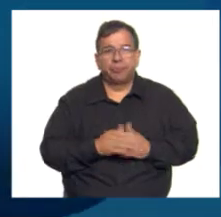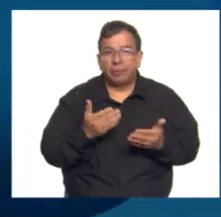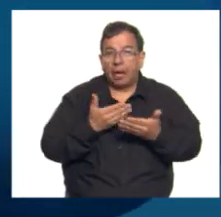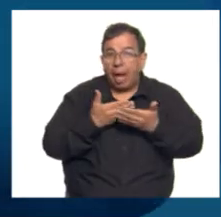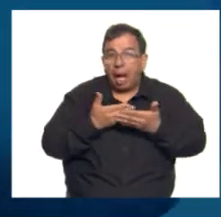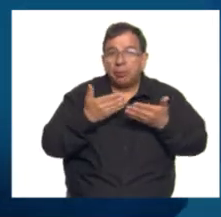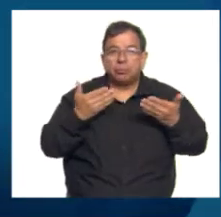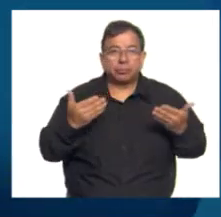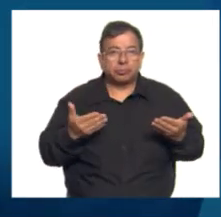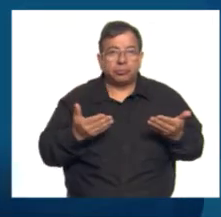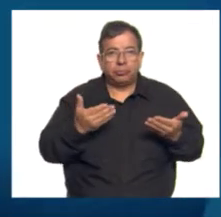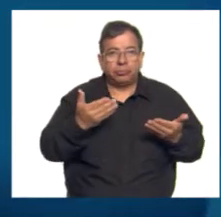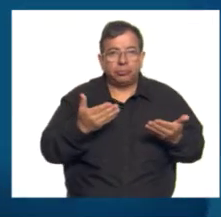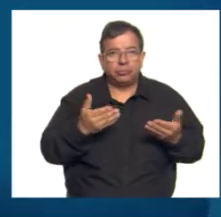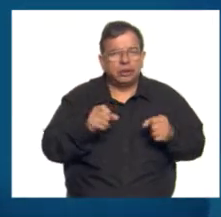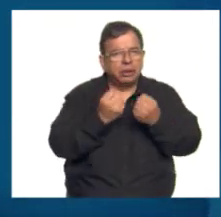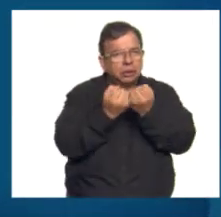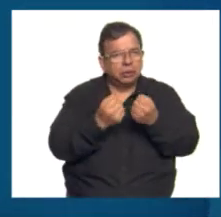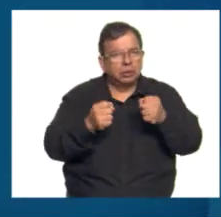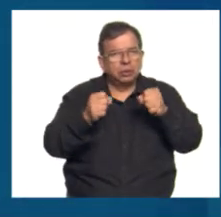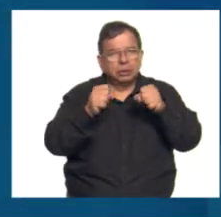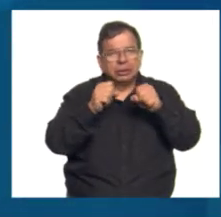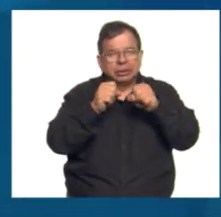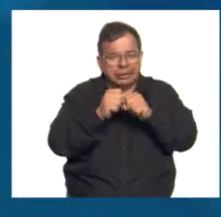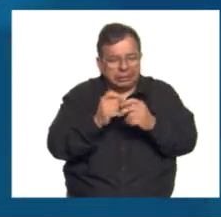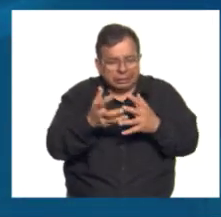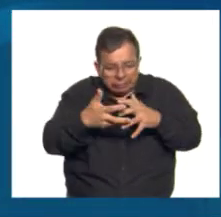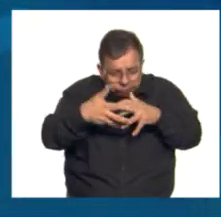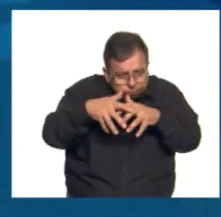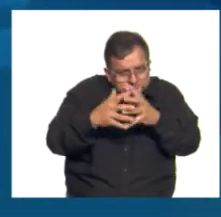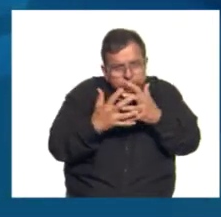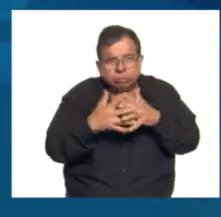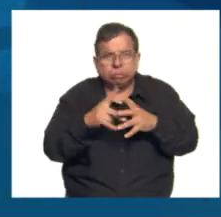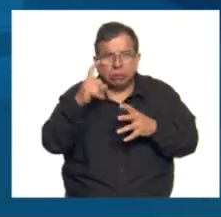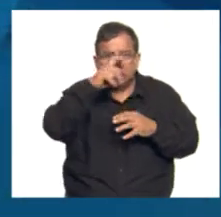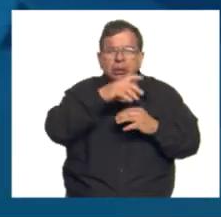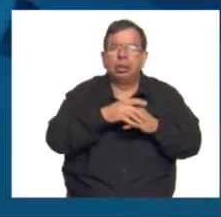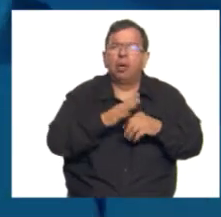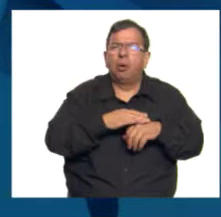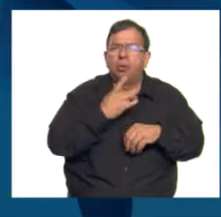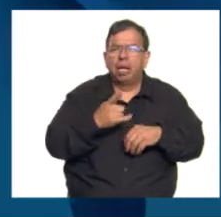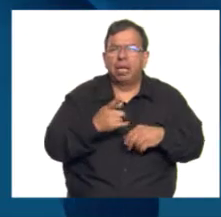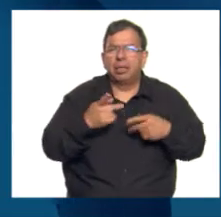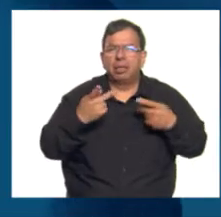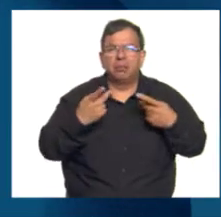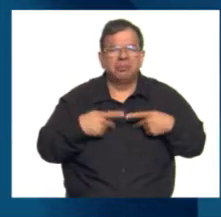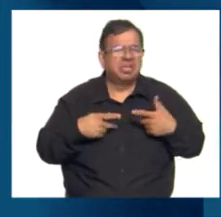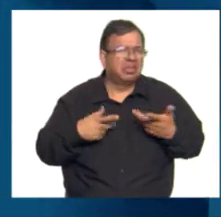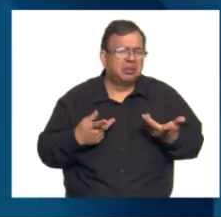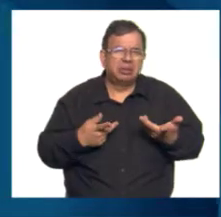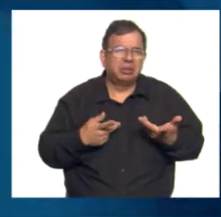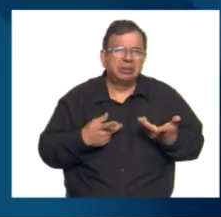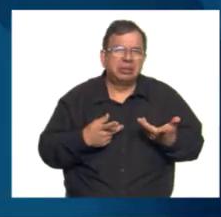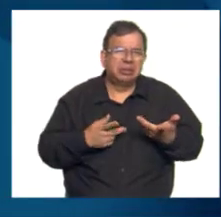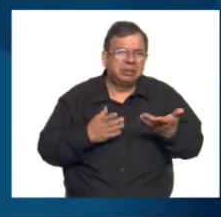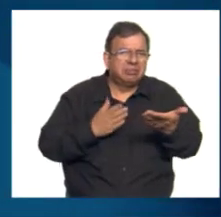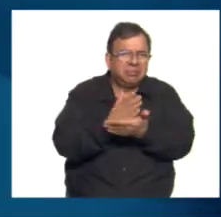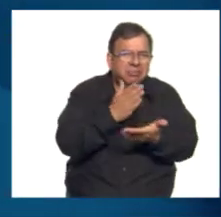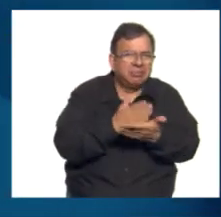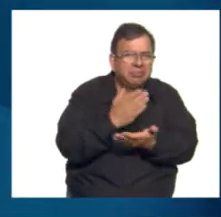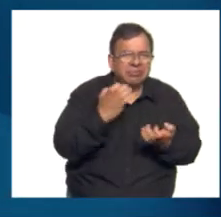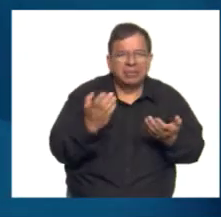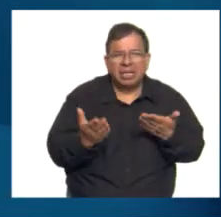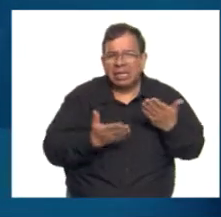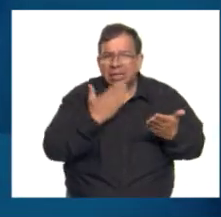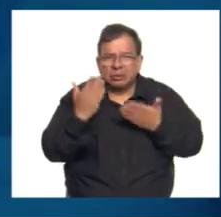actualidad, sabemos que nuestra sociedad es demasiado compleja. Por esto mismo, hay personas que no pueden acceder al estudio, ya